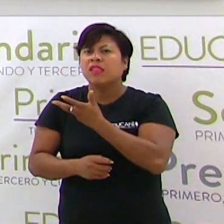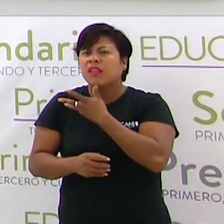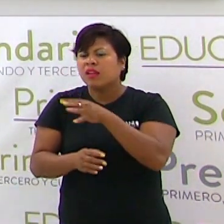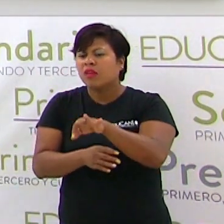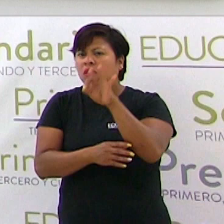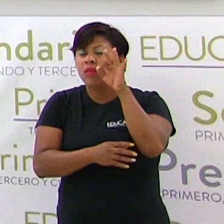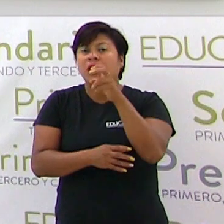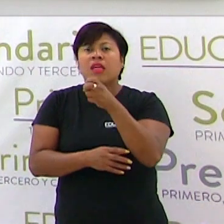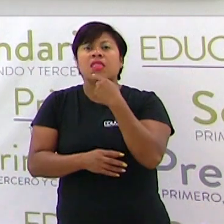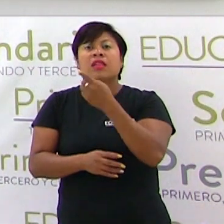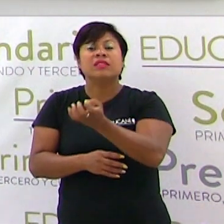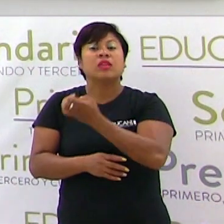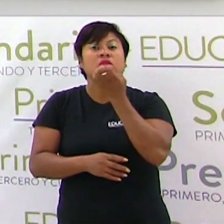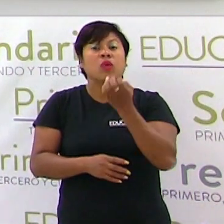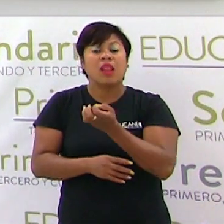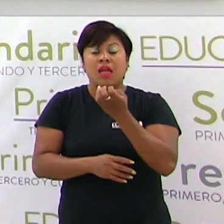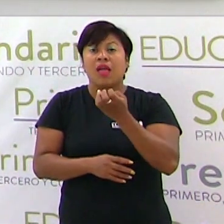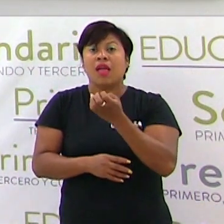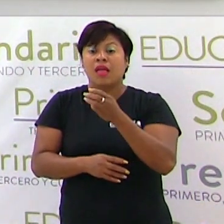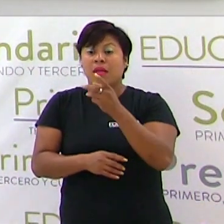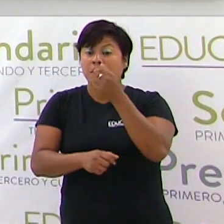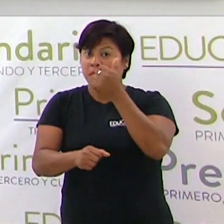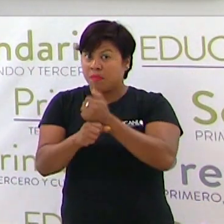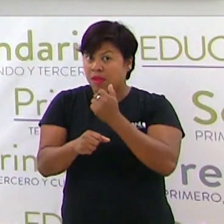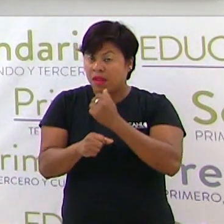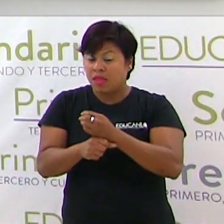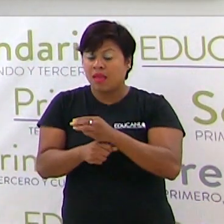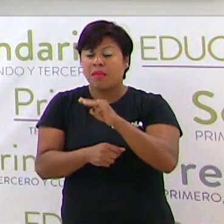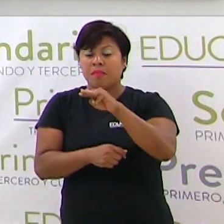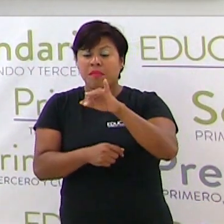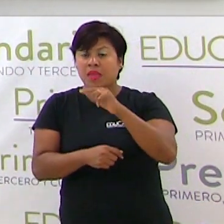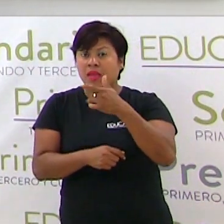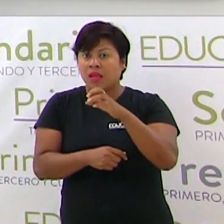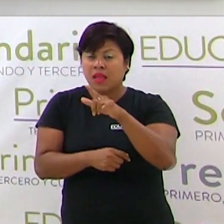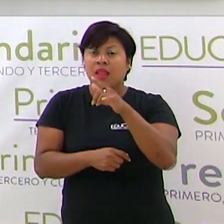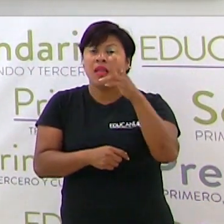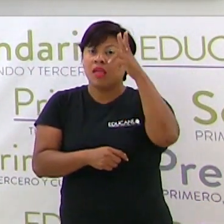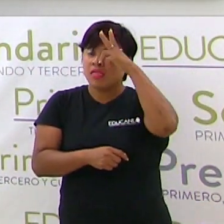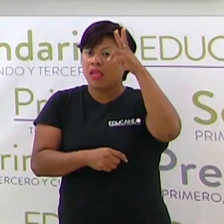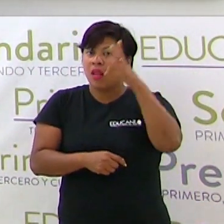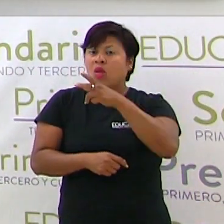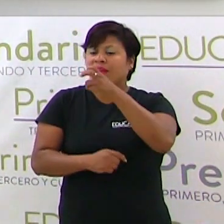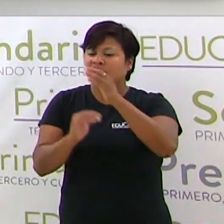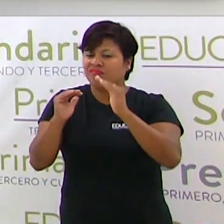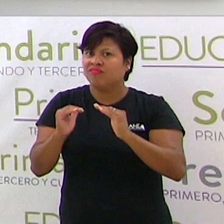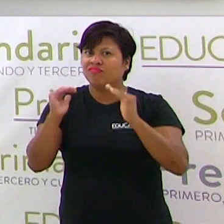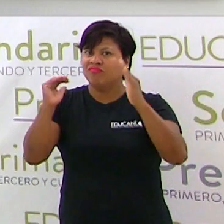dice Escuela Primaria Miguel Hidalgo, niños, es el encabezado.